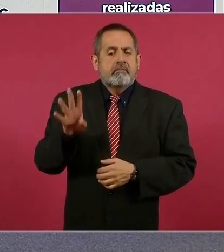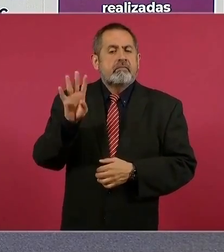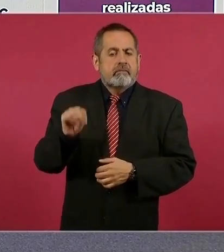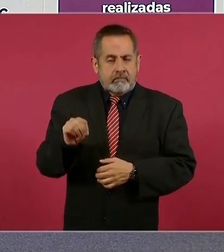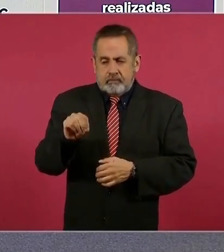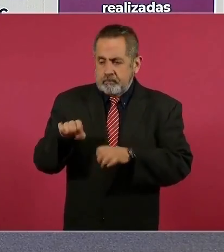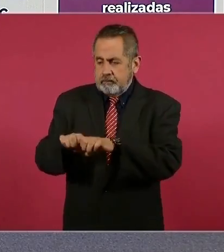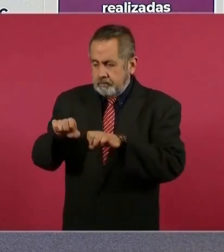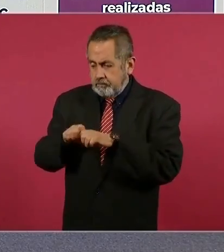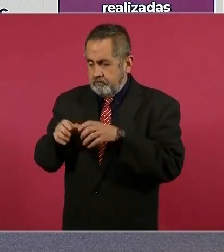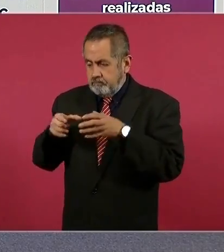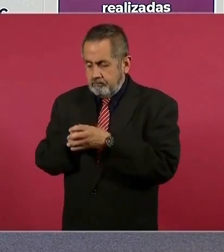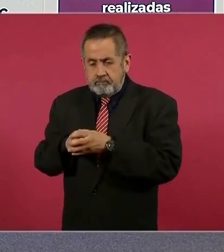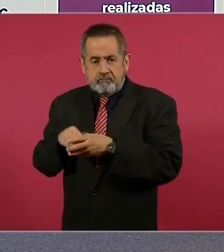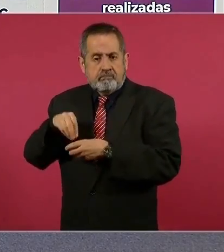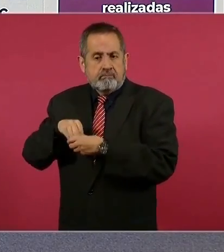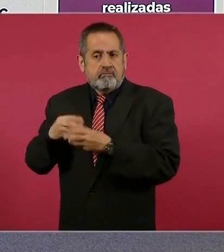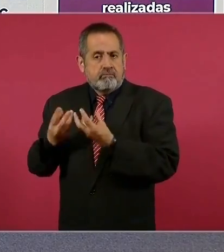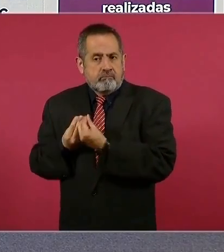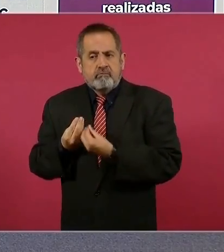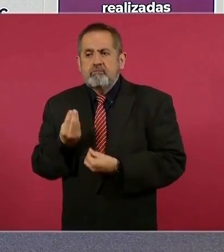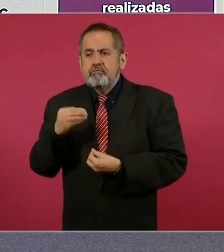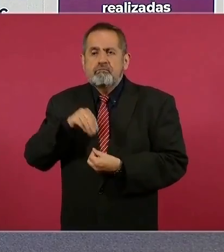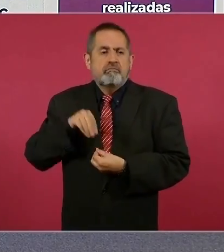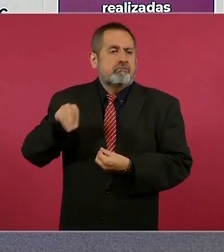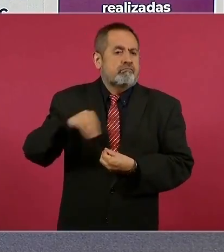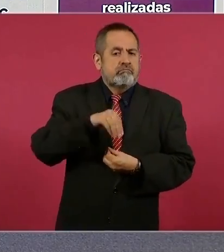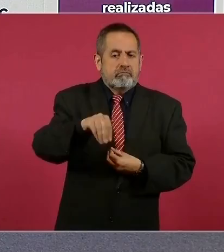1,559 equipos conformados,